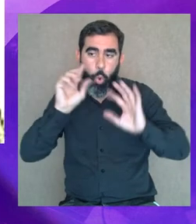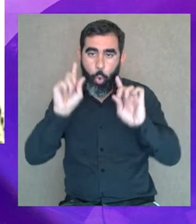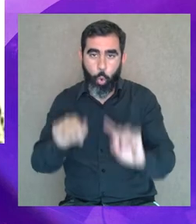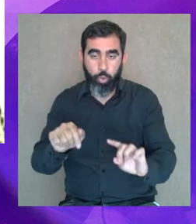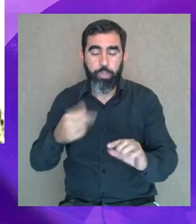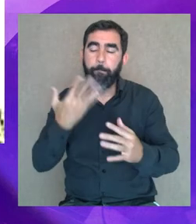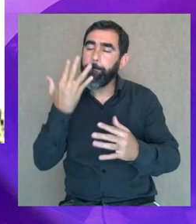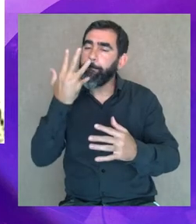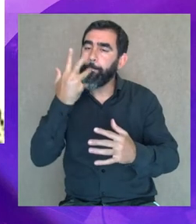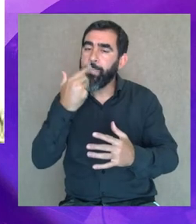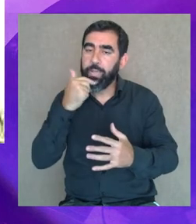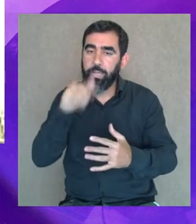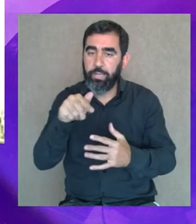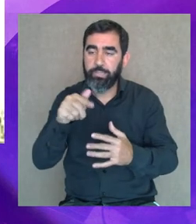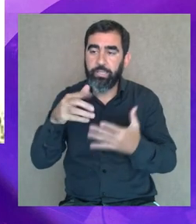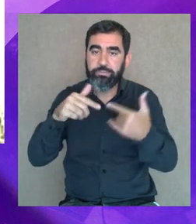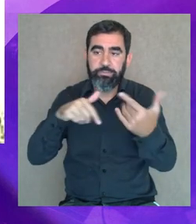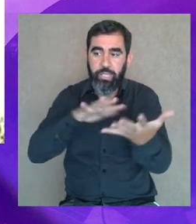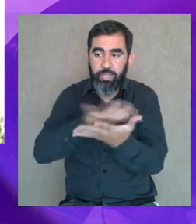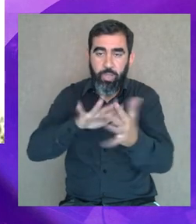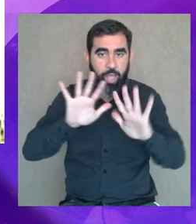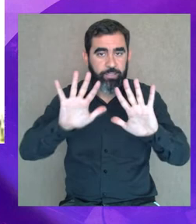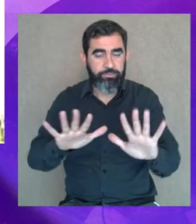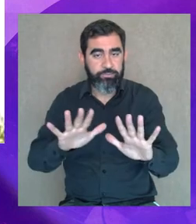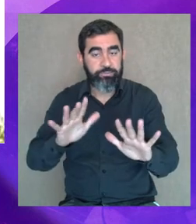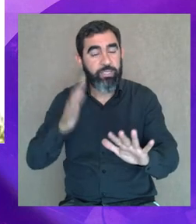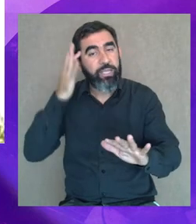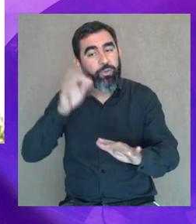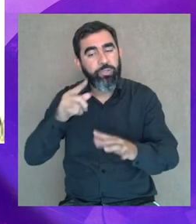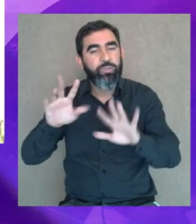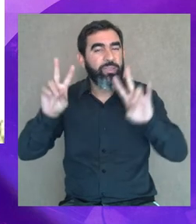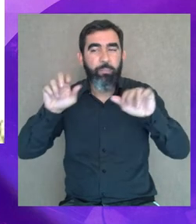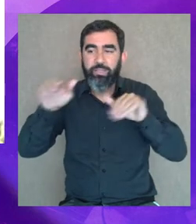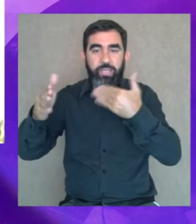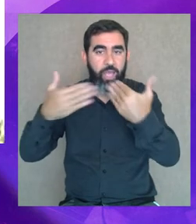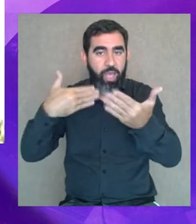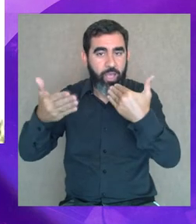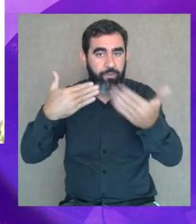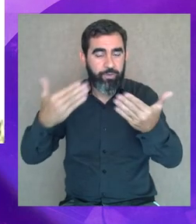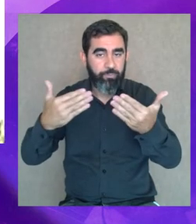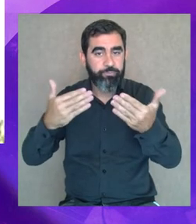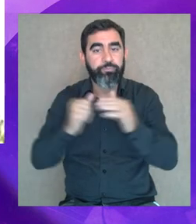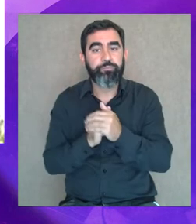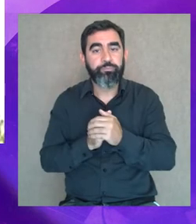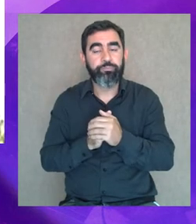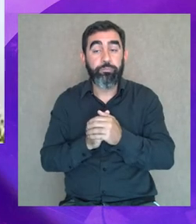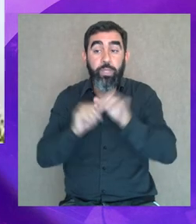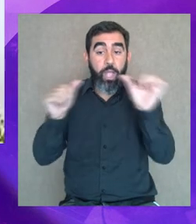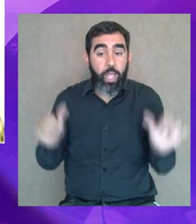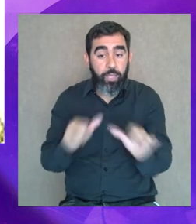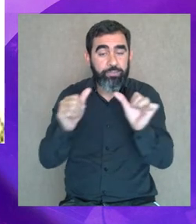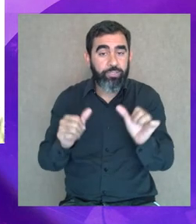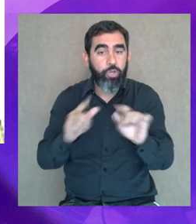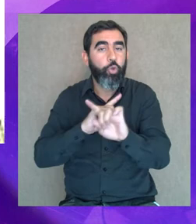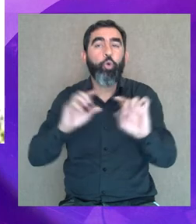me encanta me encanta que esto esté sucediendo y creo que es parte de esto que hemos estado hablando de él el hacer